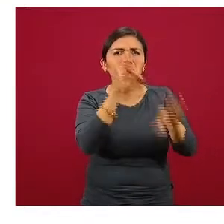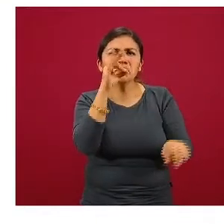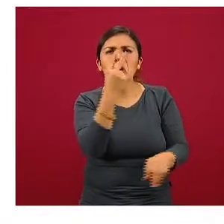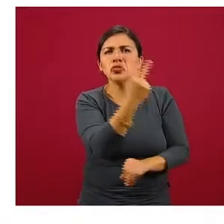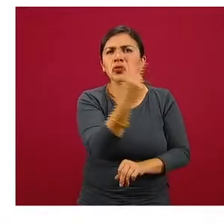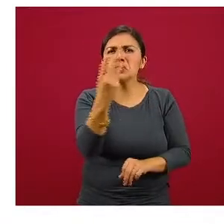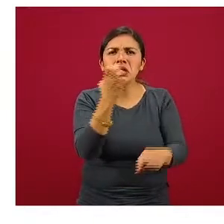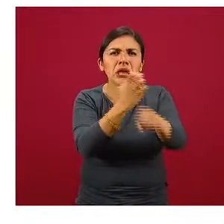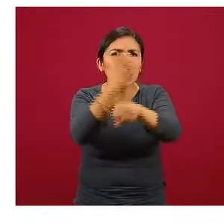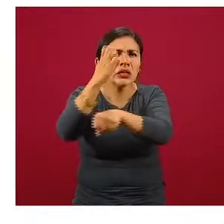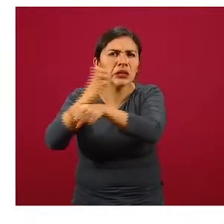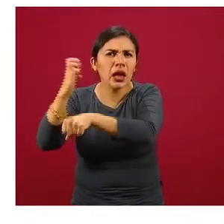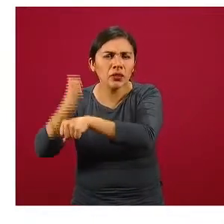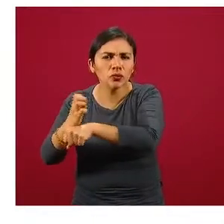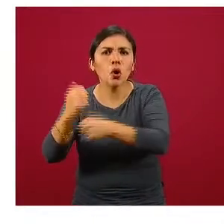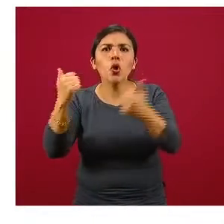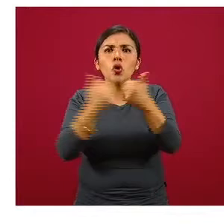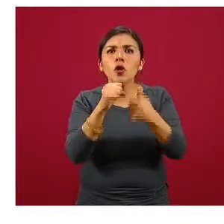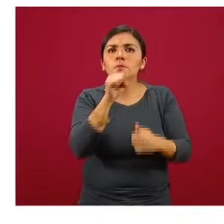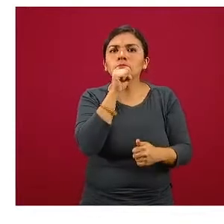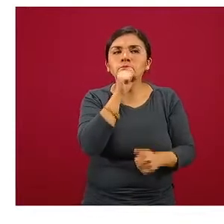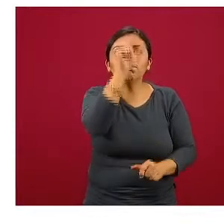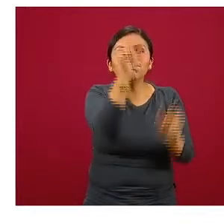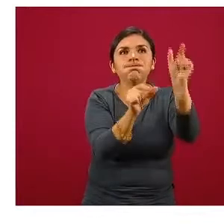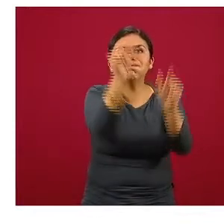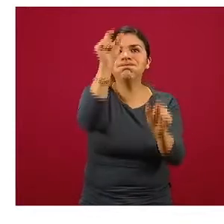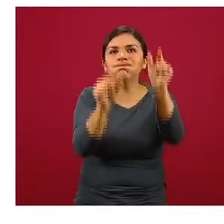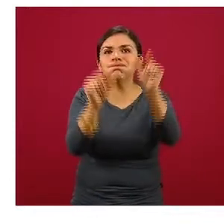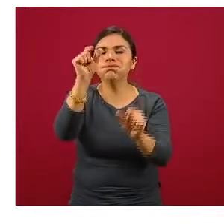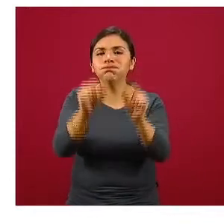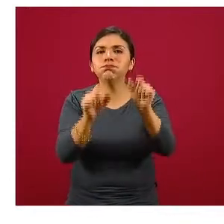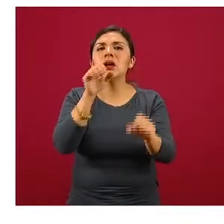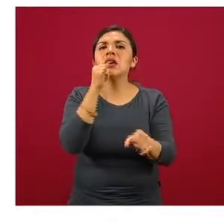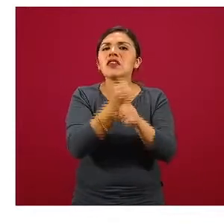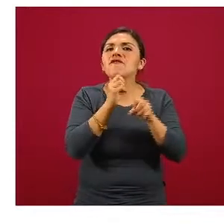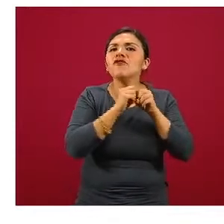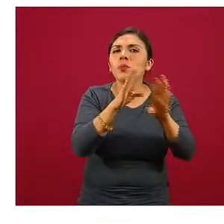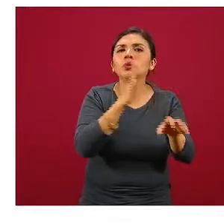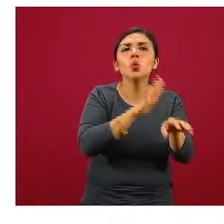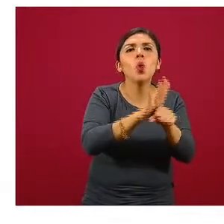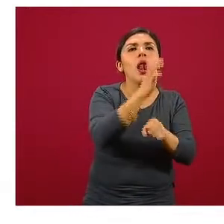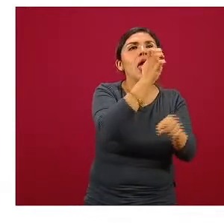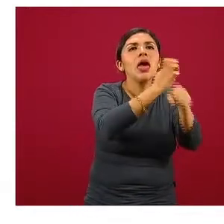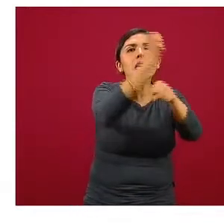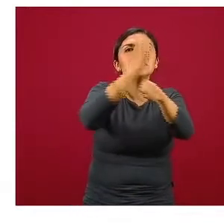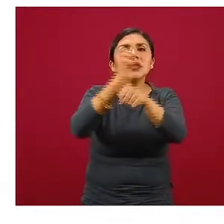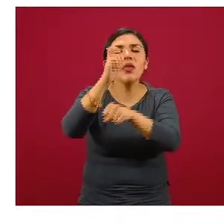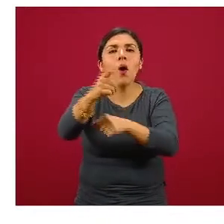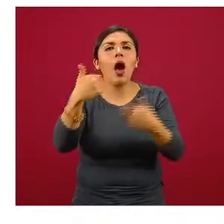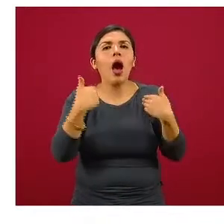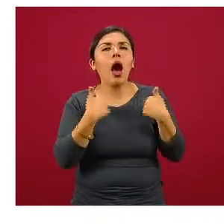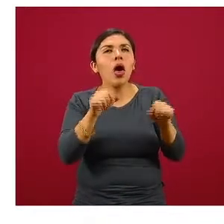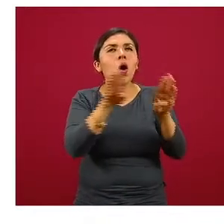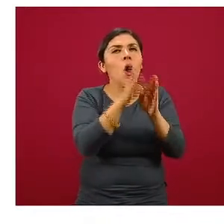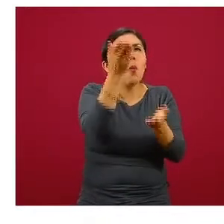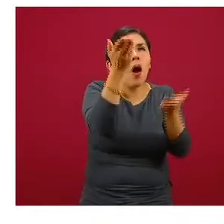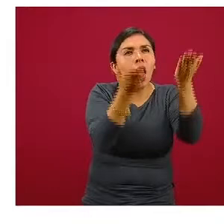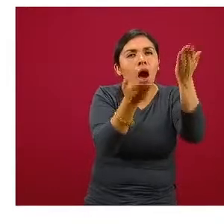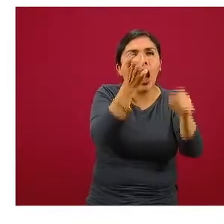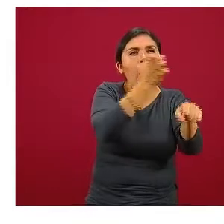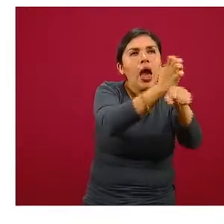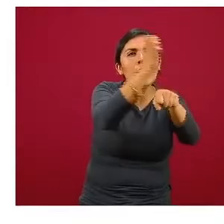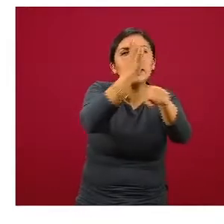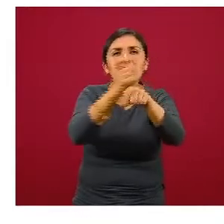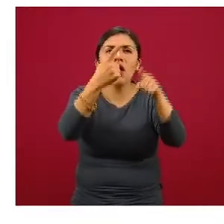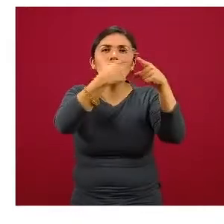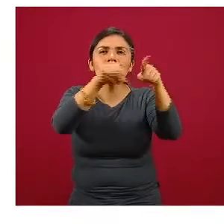o 3 estados y se grafican encimados los datos de un estado con otro para hacer las comparaciones